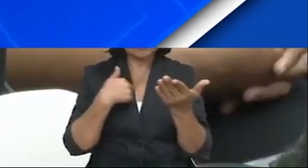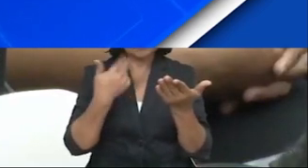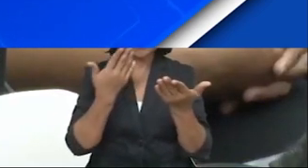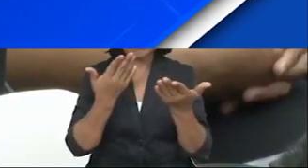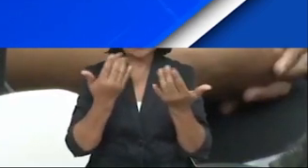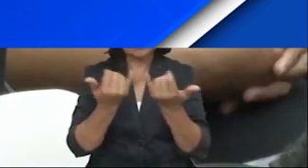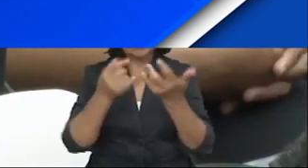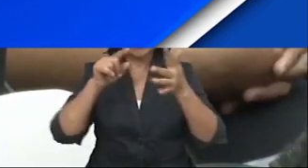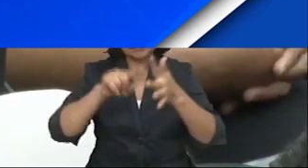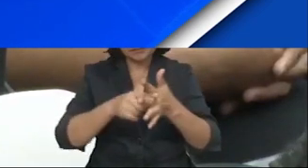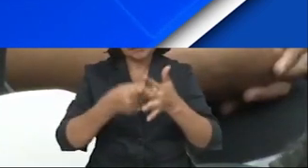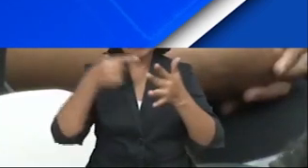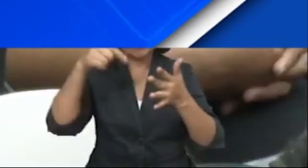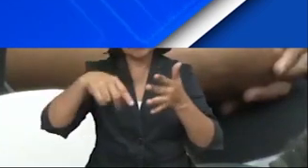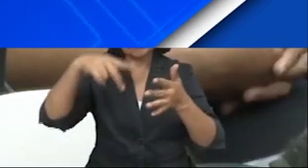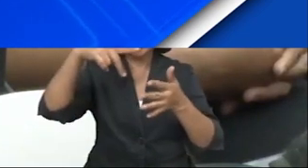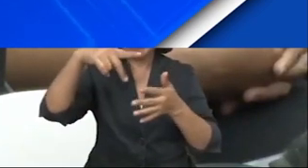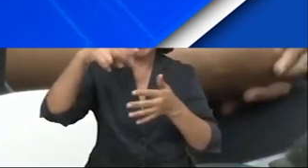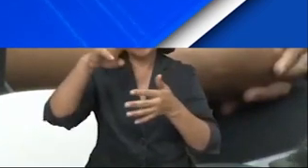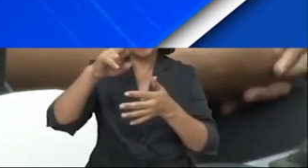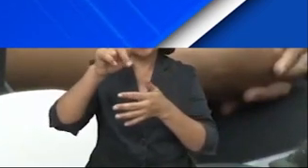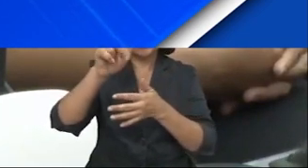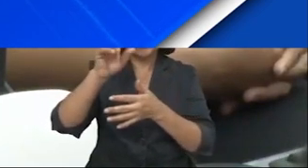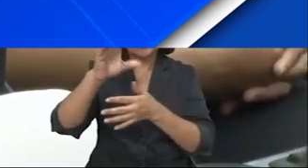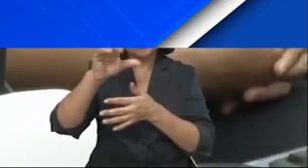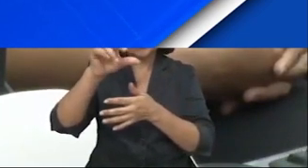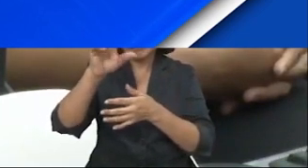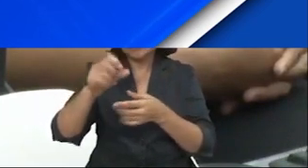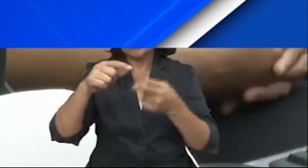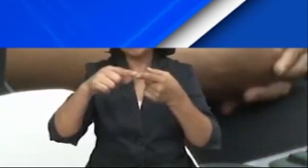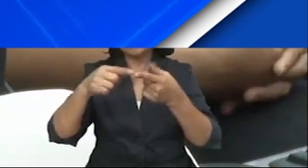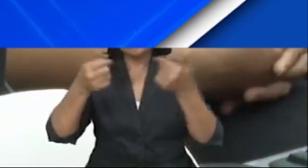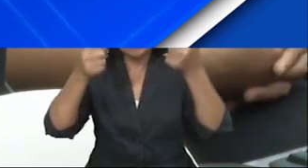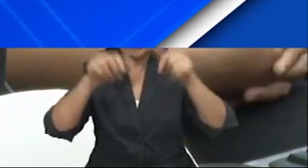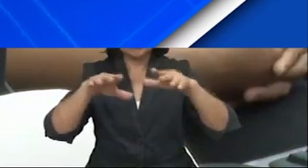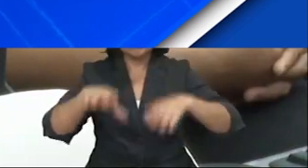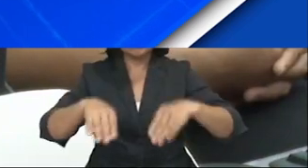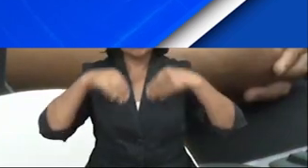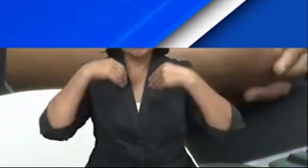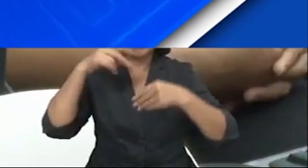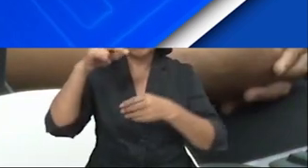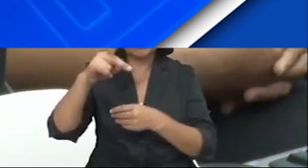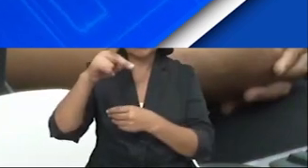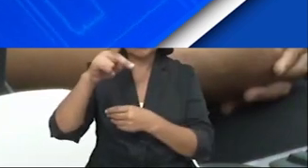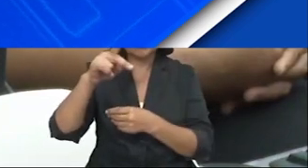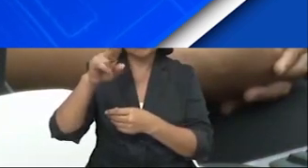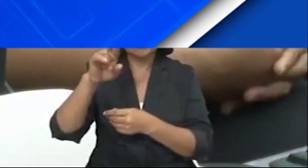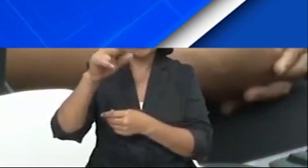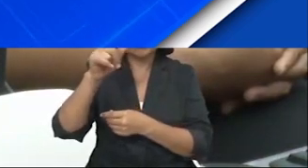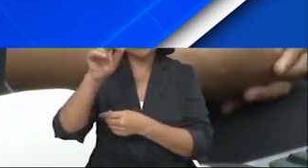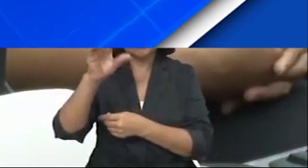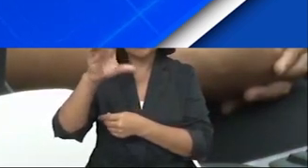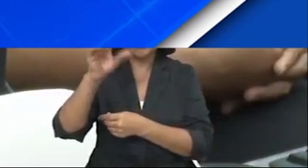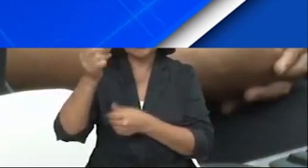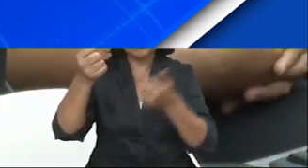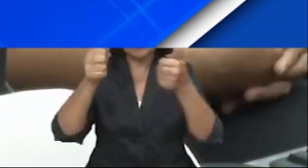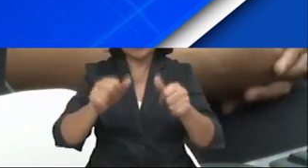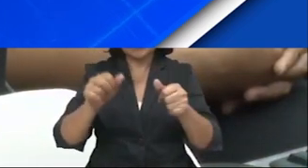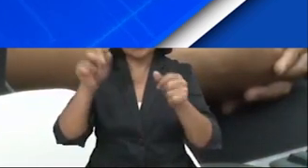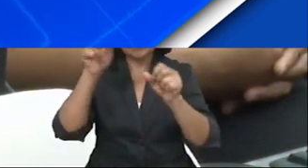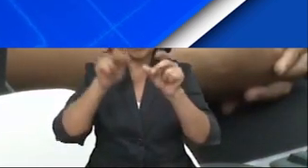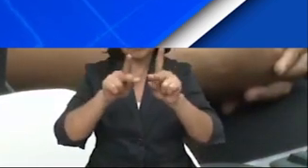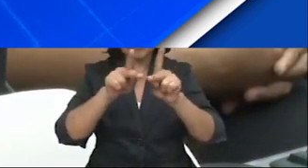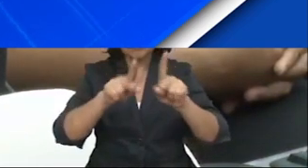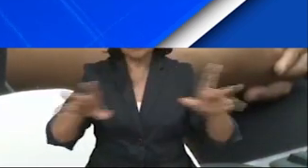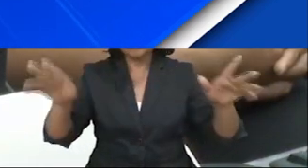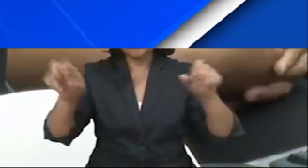para la entrada en vigencia de este protocolo. La aprobación del protocolo, que fortalece el acuerdo binacional, es coherente al Plan